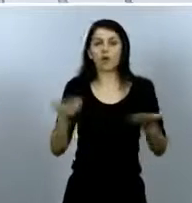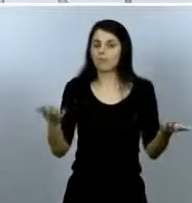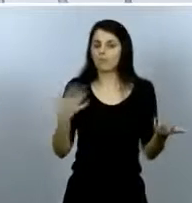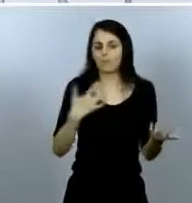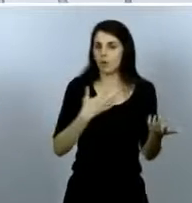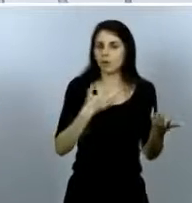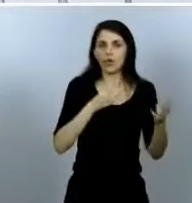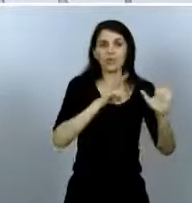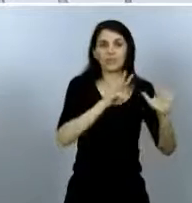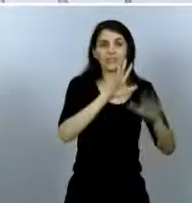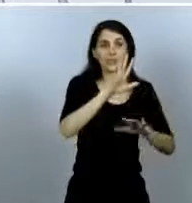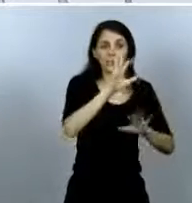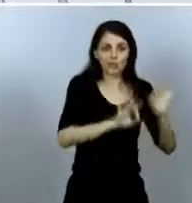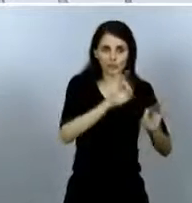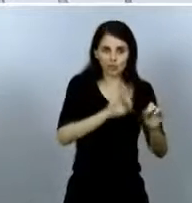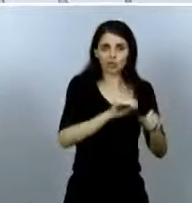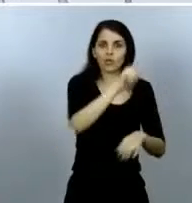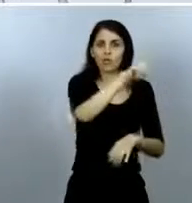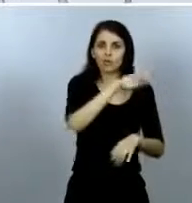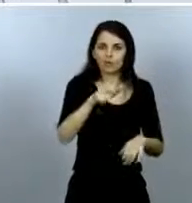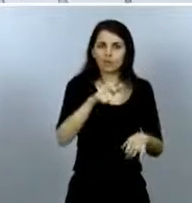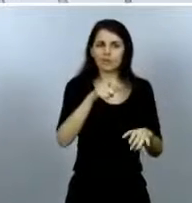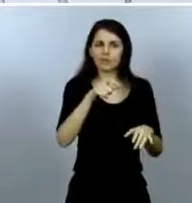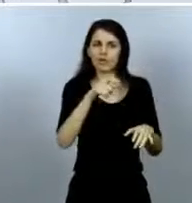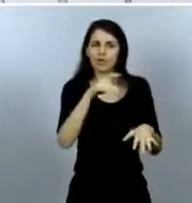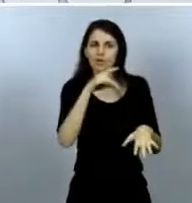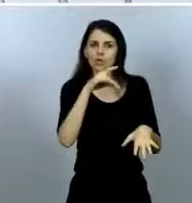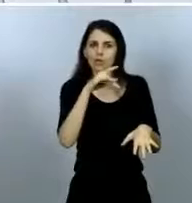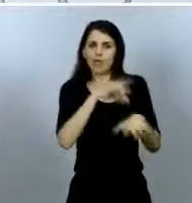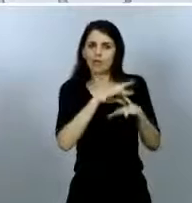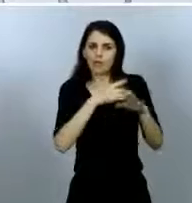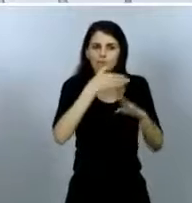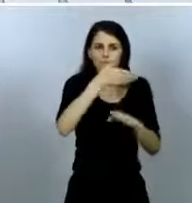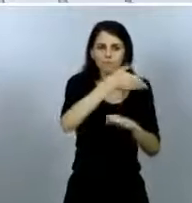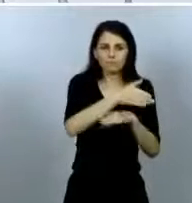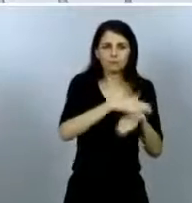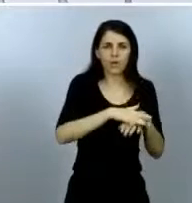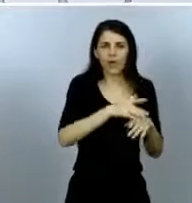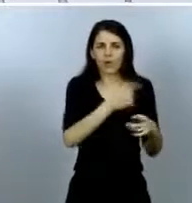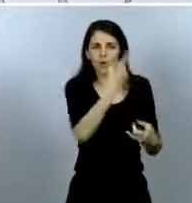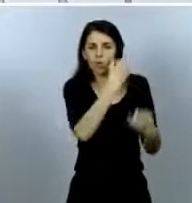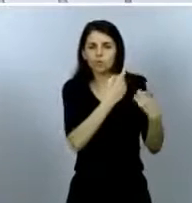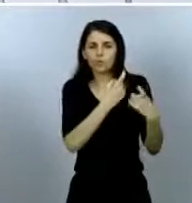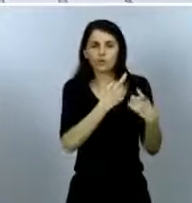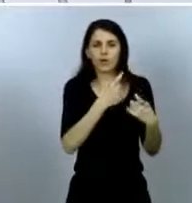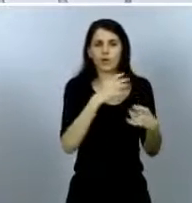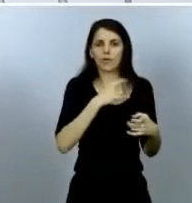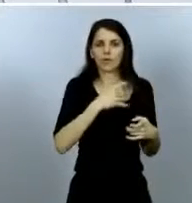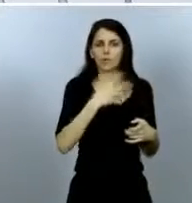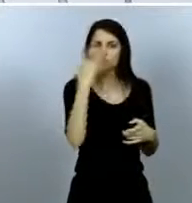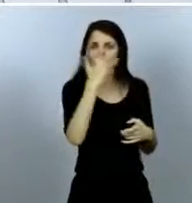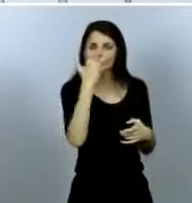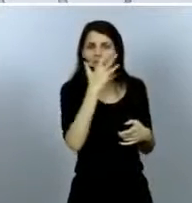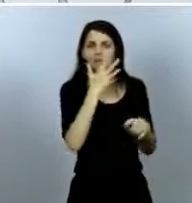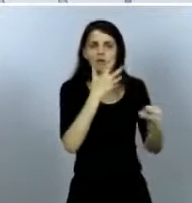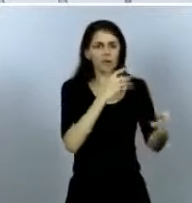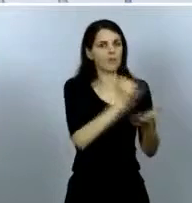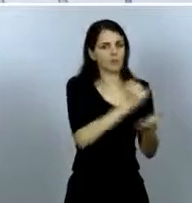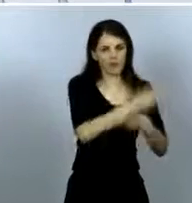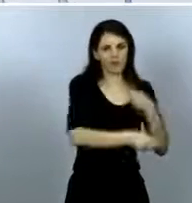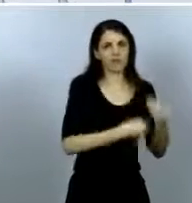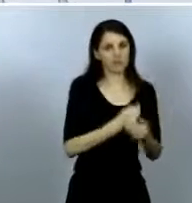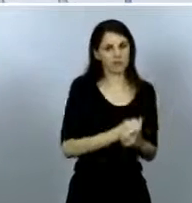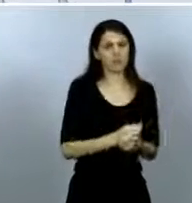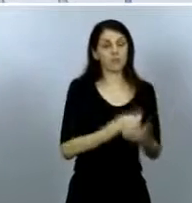con cuadros sospechosos sabiendo que un cuadro sospechoso el coronavirus ahora mismo es cualquier síntoma respiratorio por